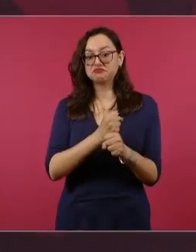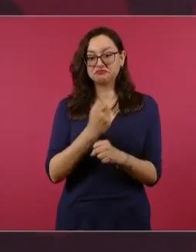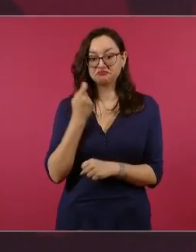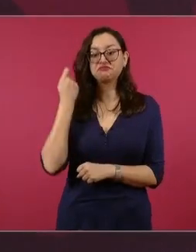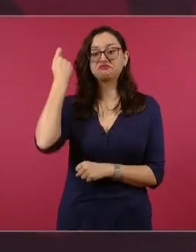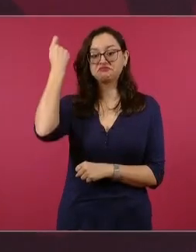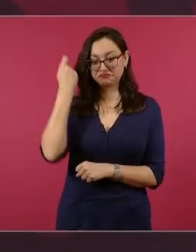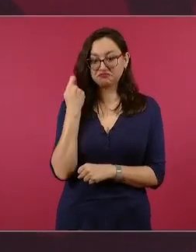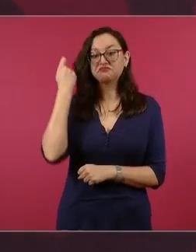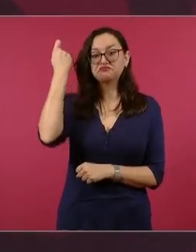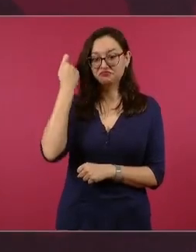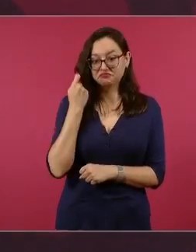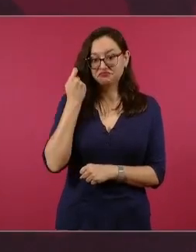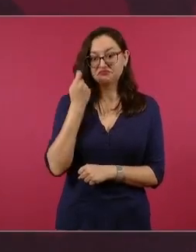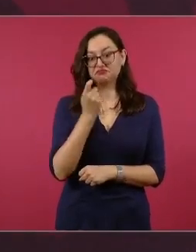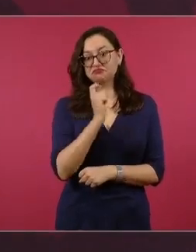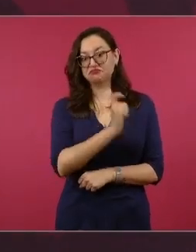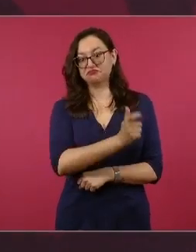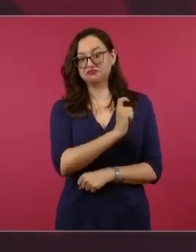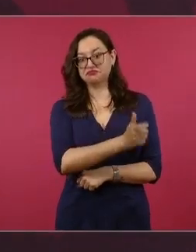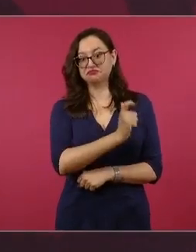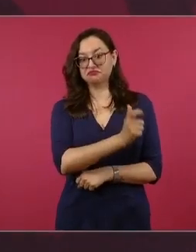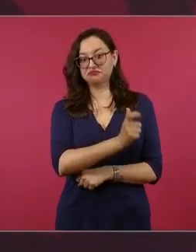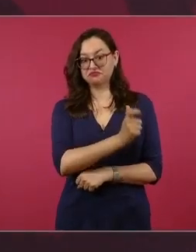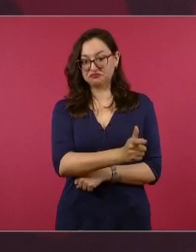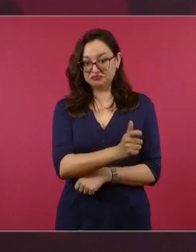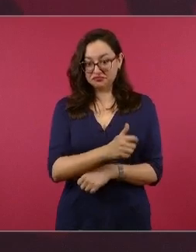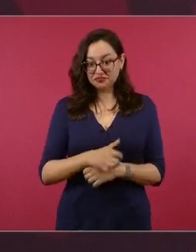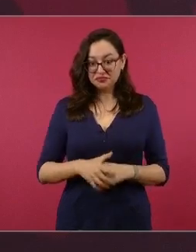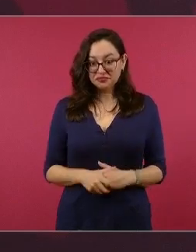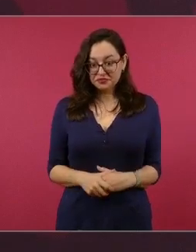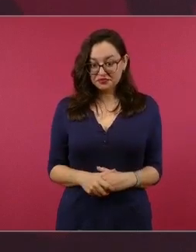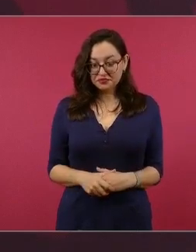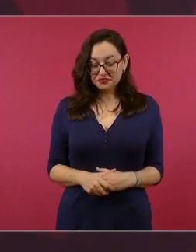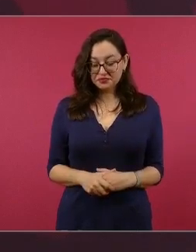Y no es nada más que